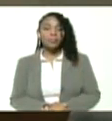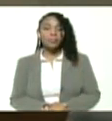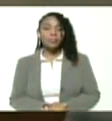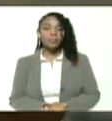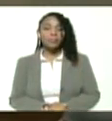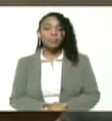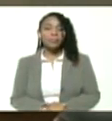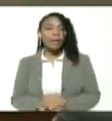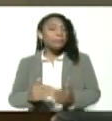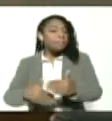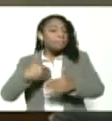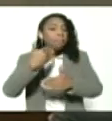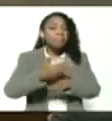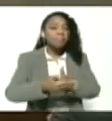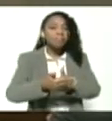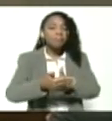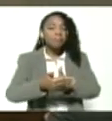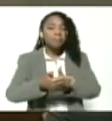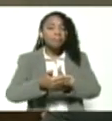Luego,